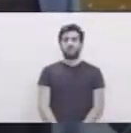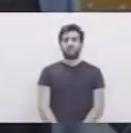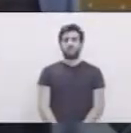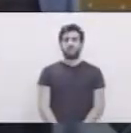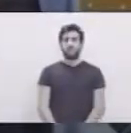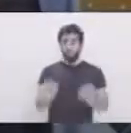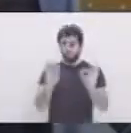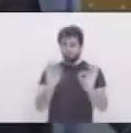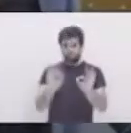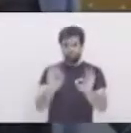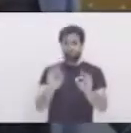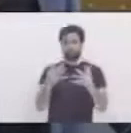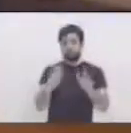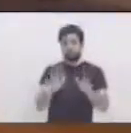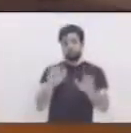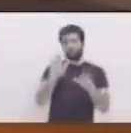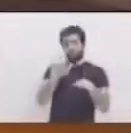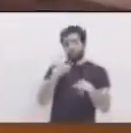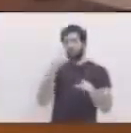Aquí va una.